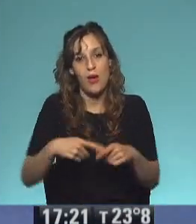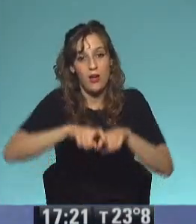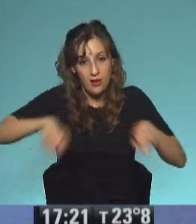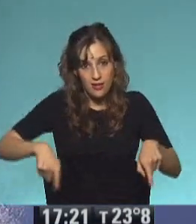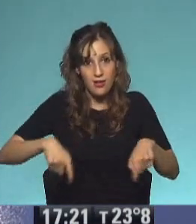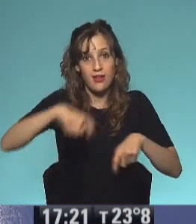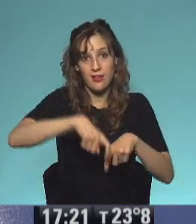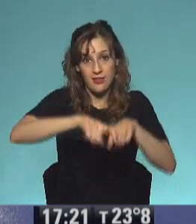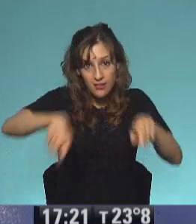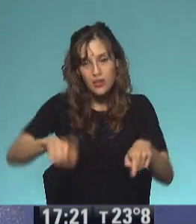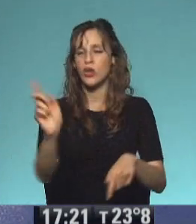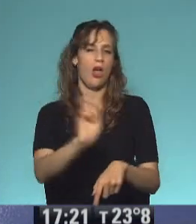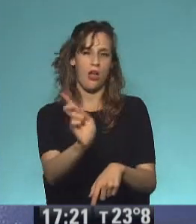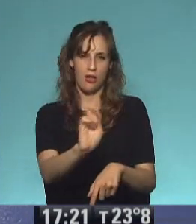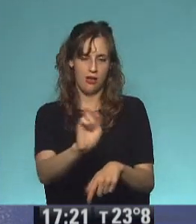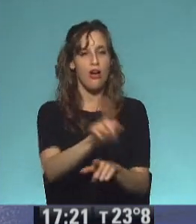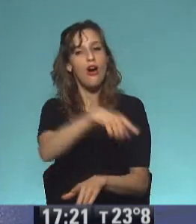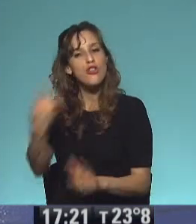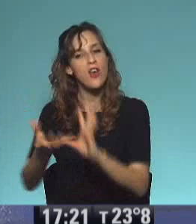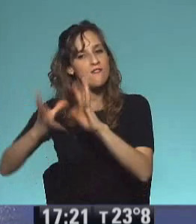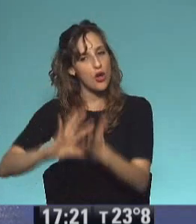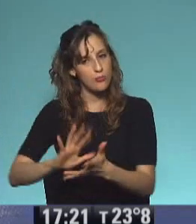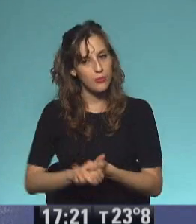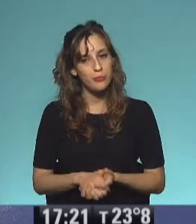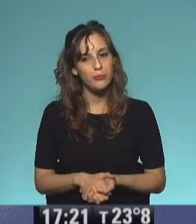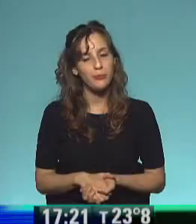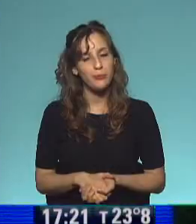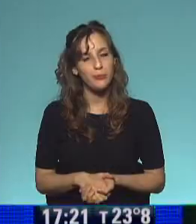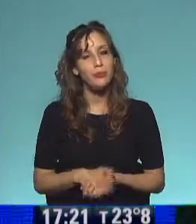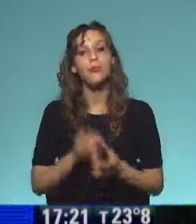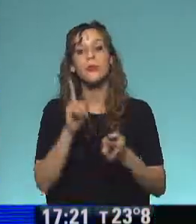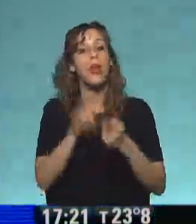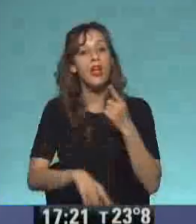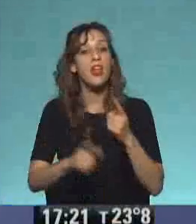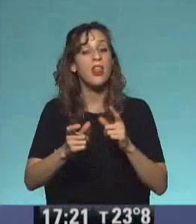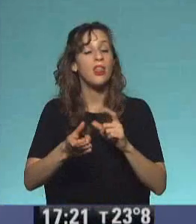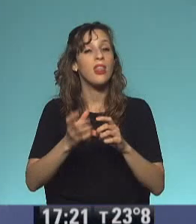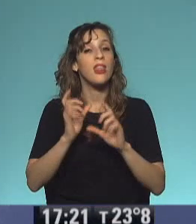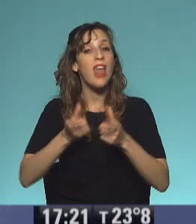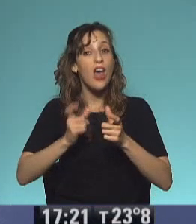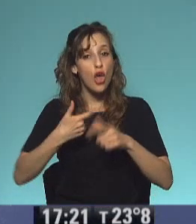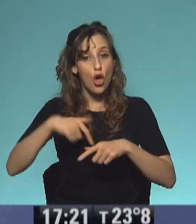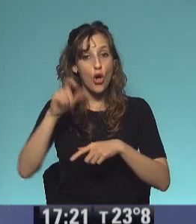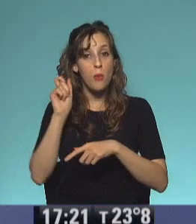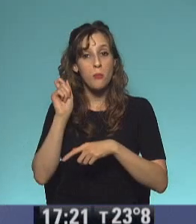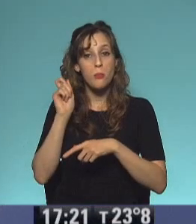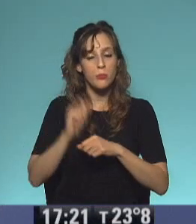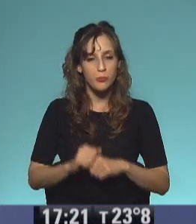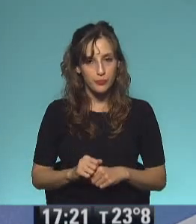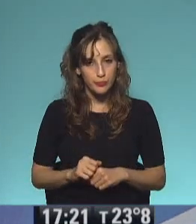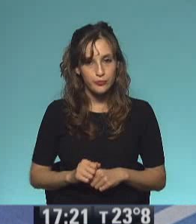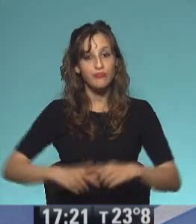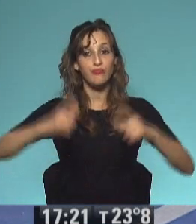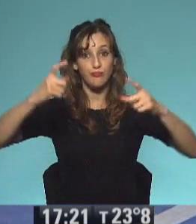uno, uno, dos. Lo que voy a hacer es tirar el dado al primer casillero